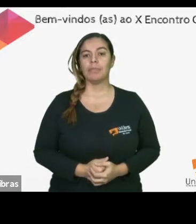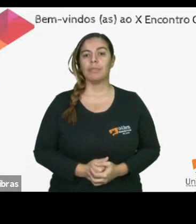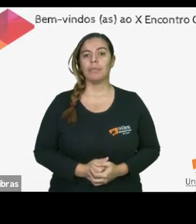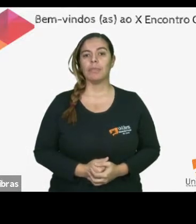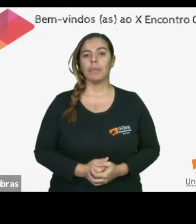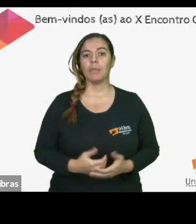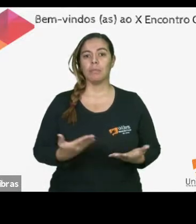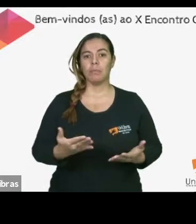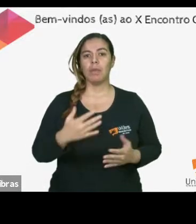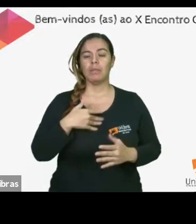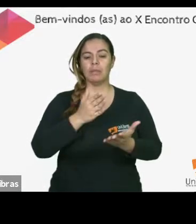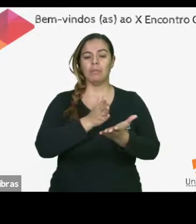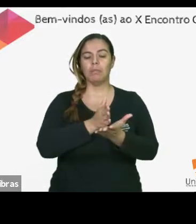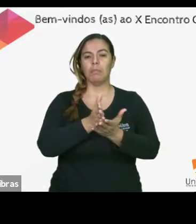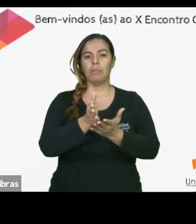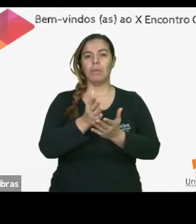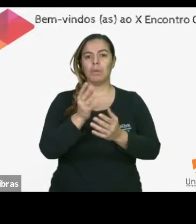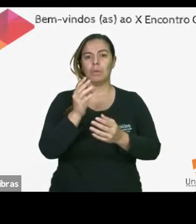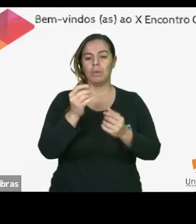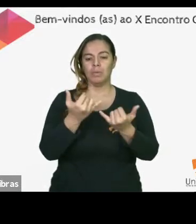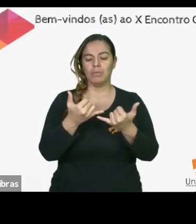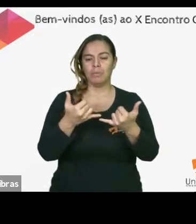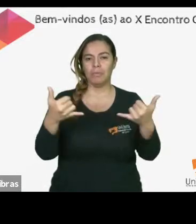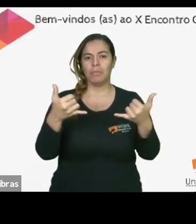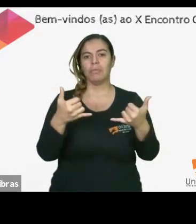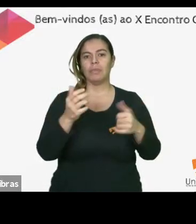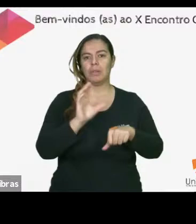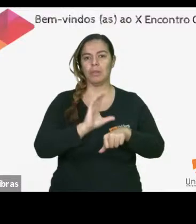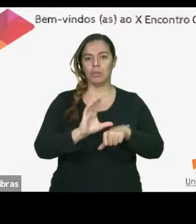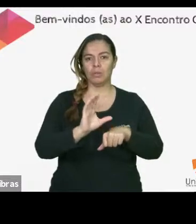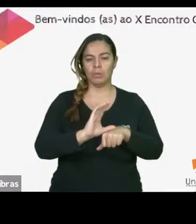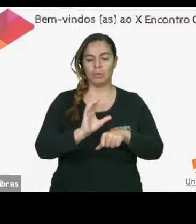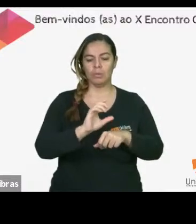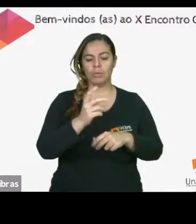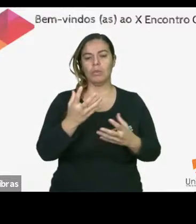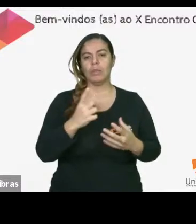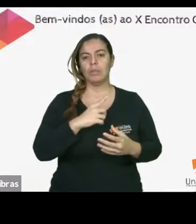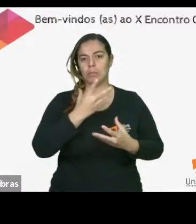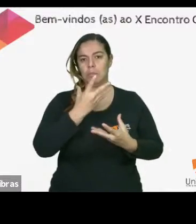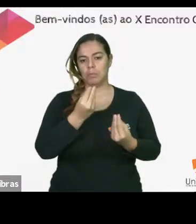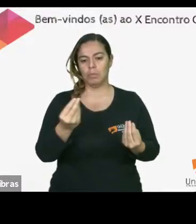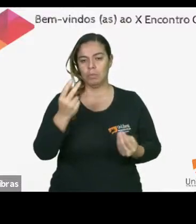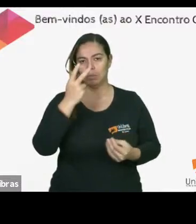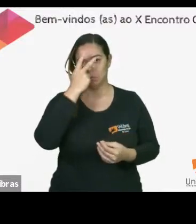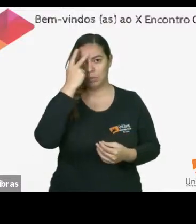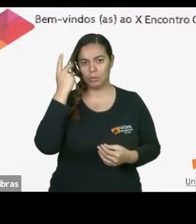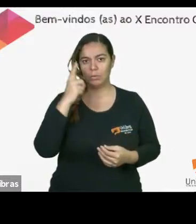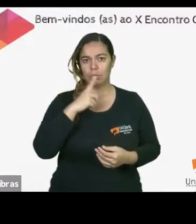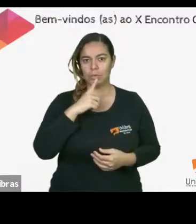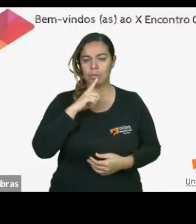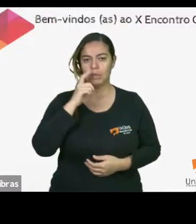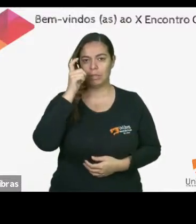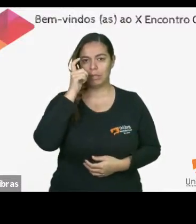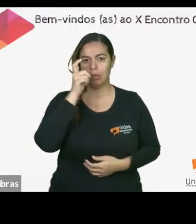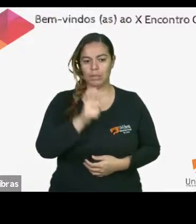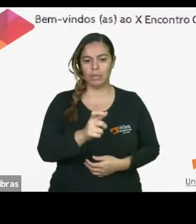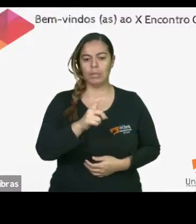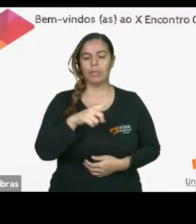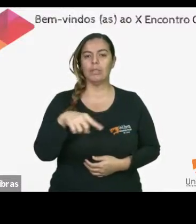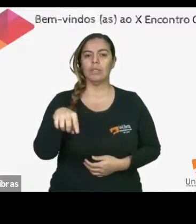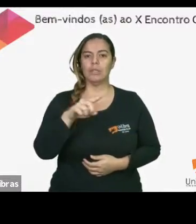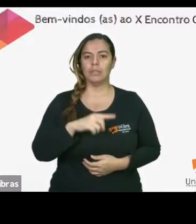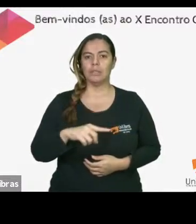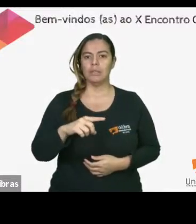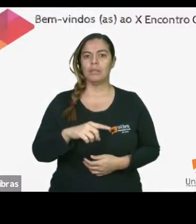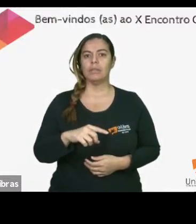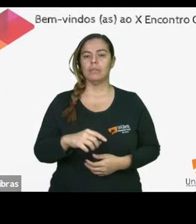tenue en el habla, en el discurso de muchas personas que tienen interés en esta cuestión y lo miran